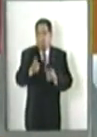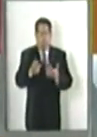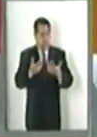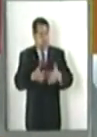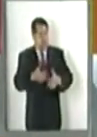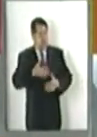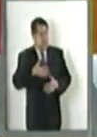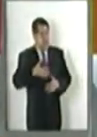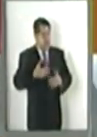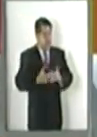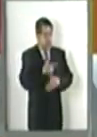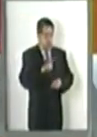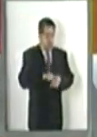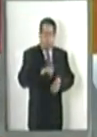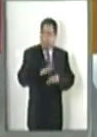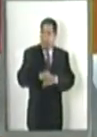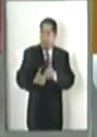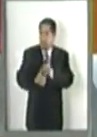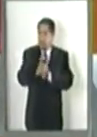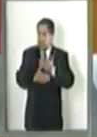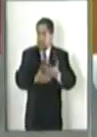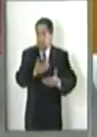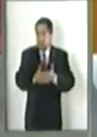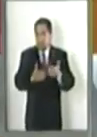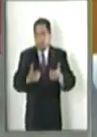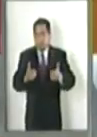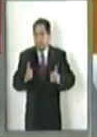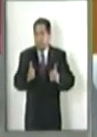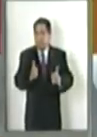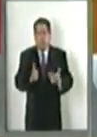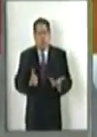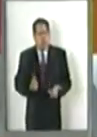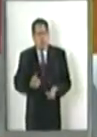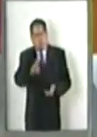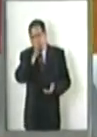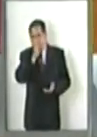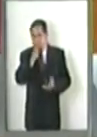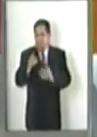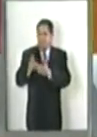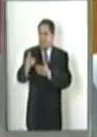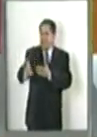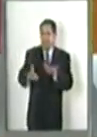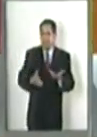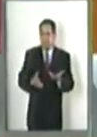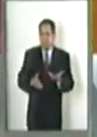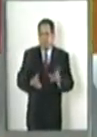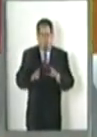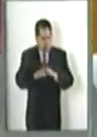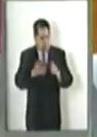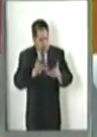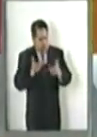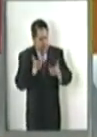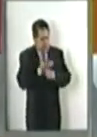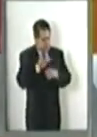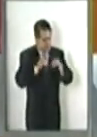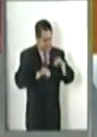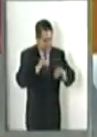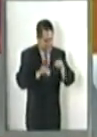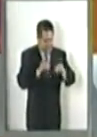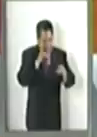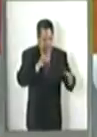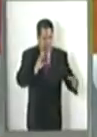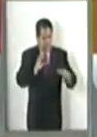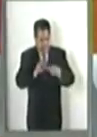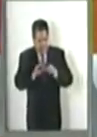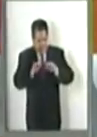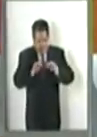nacional incorporarse a la cadena de producción de esos aparatos, fabricando partes y refacciones que cumplan